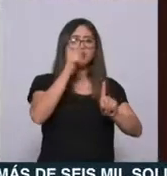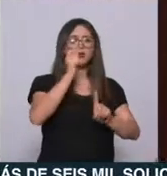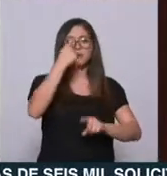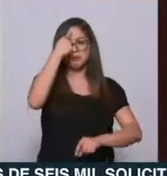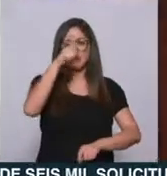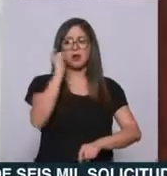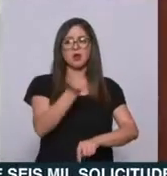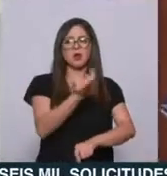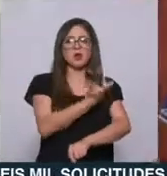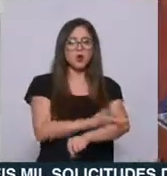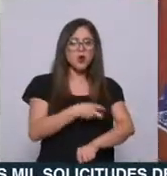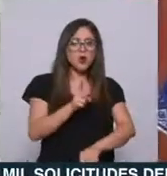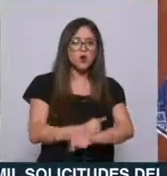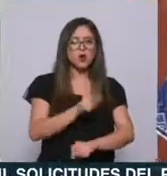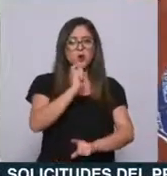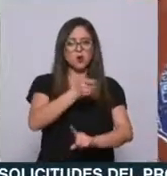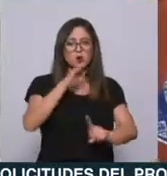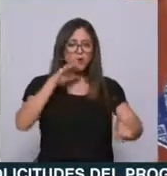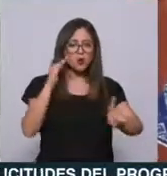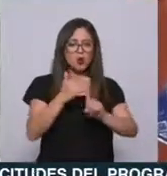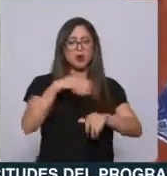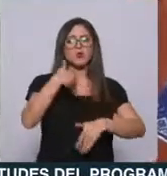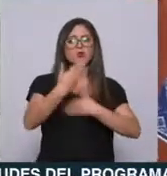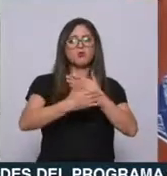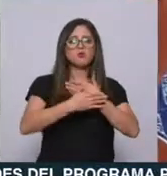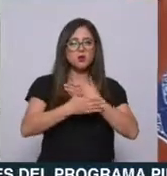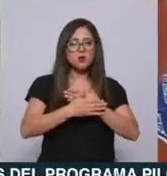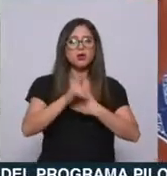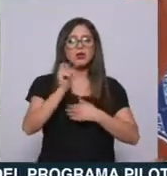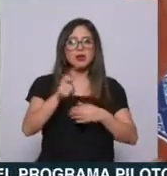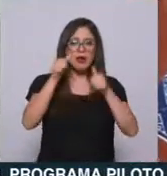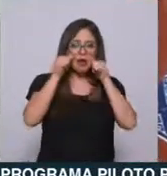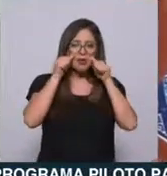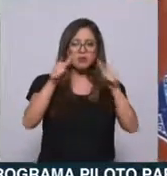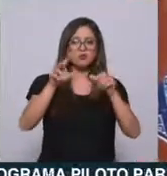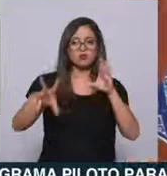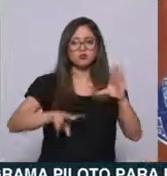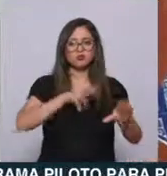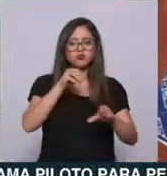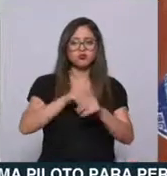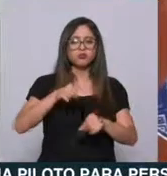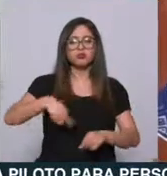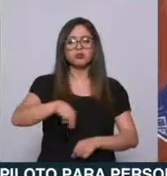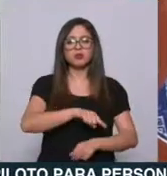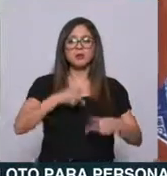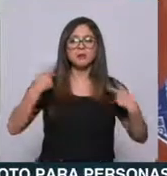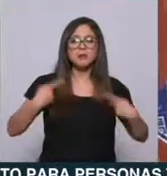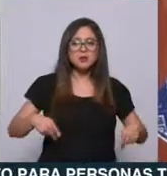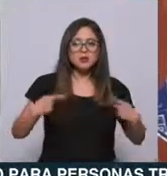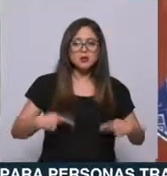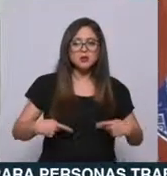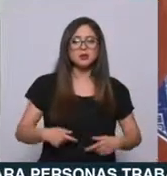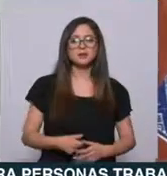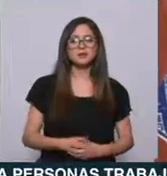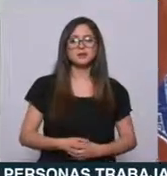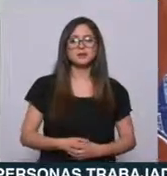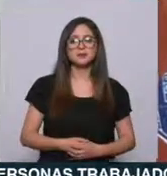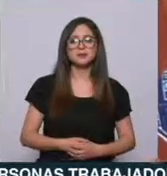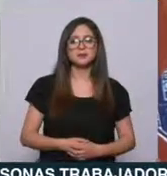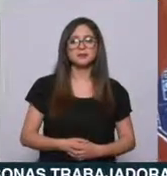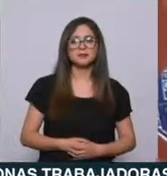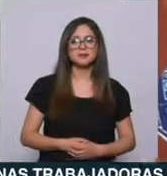coordinación institucional para poder propiciar una atención integral a las personas denunciantes.